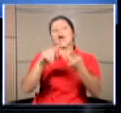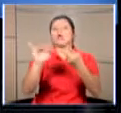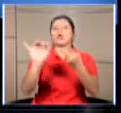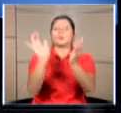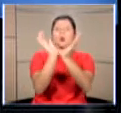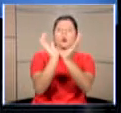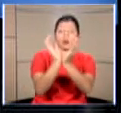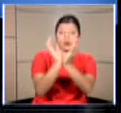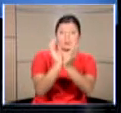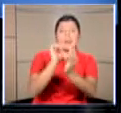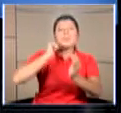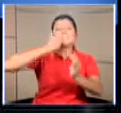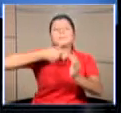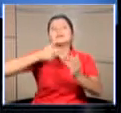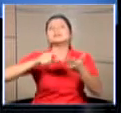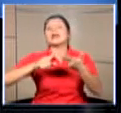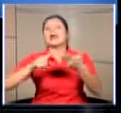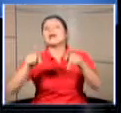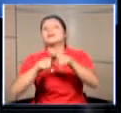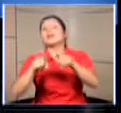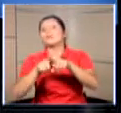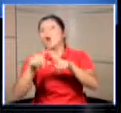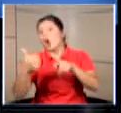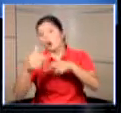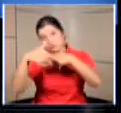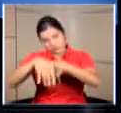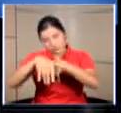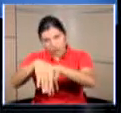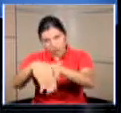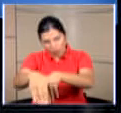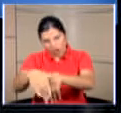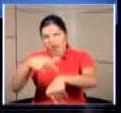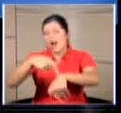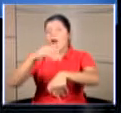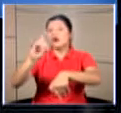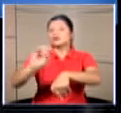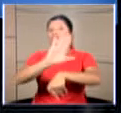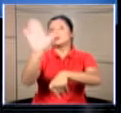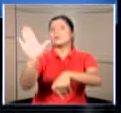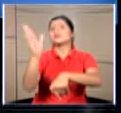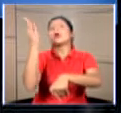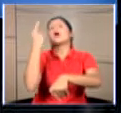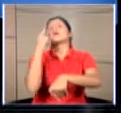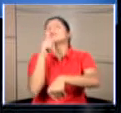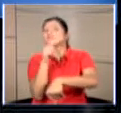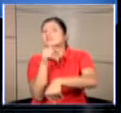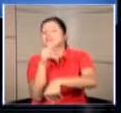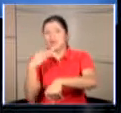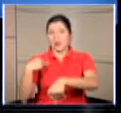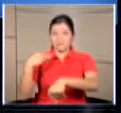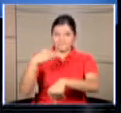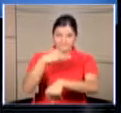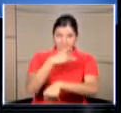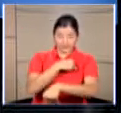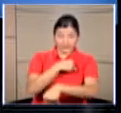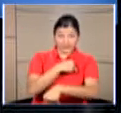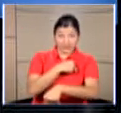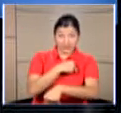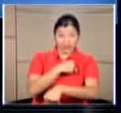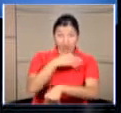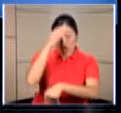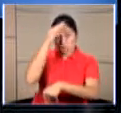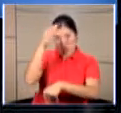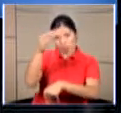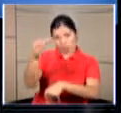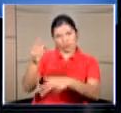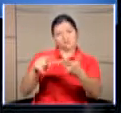Social. Mañana está también prevista una manifestación a las 8 de la mañana por parte del Ministerio de